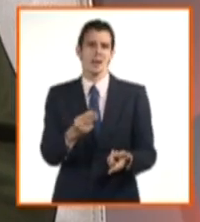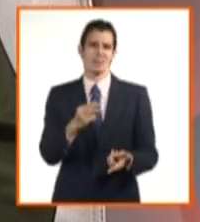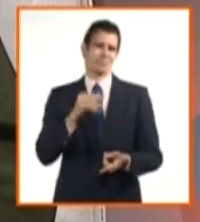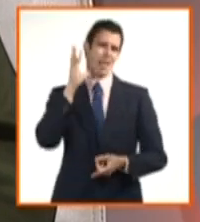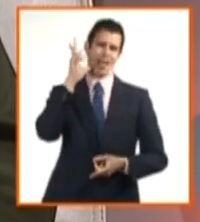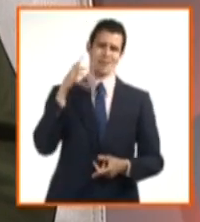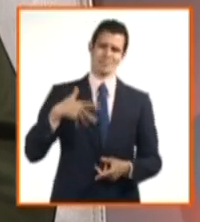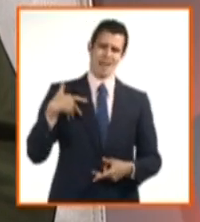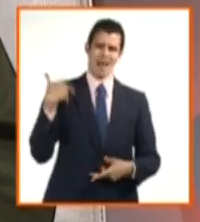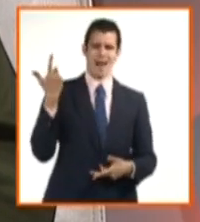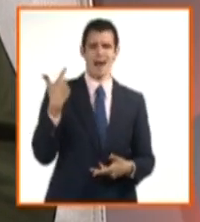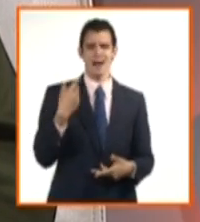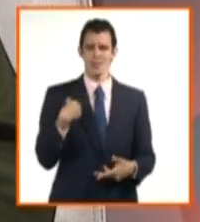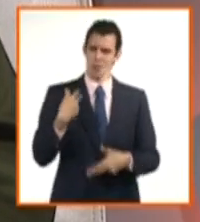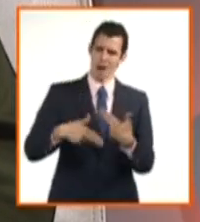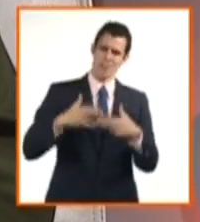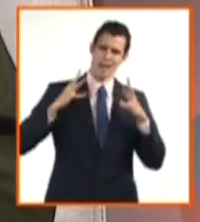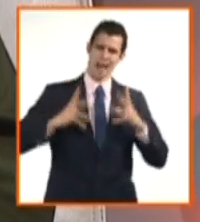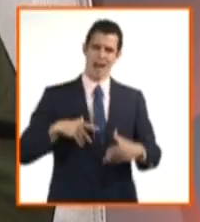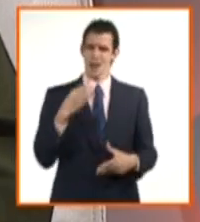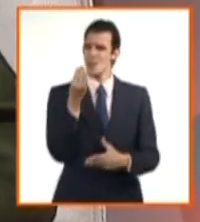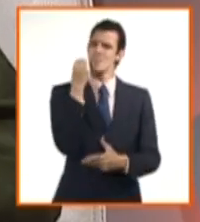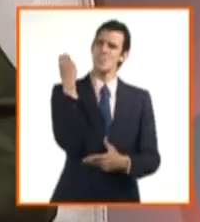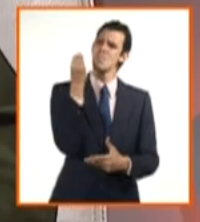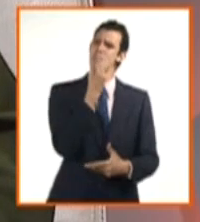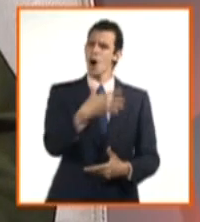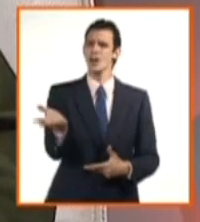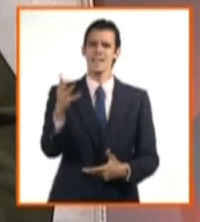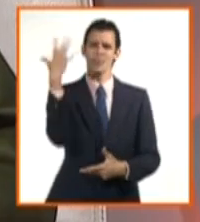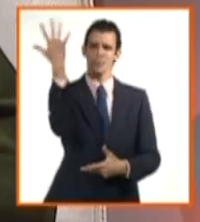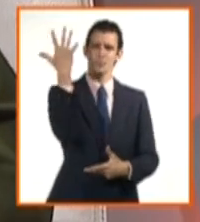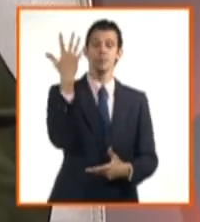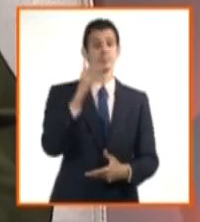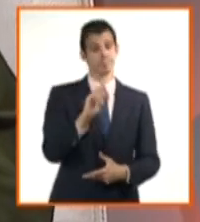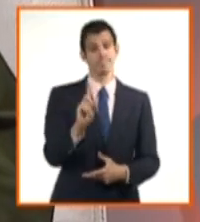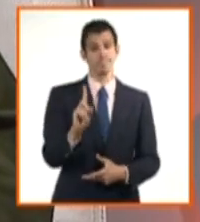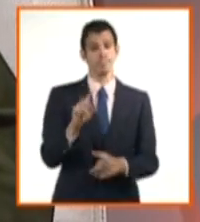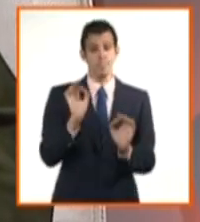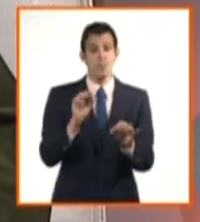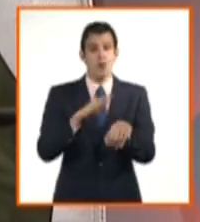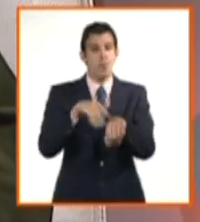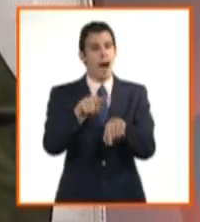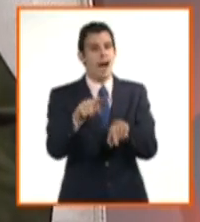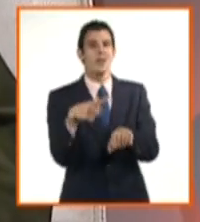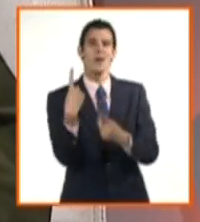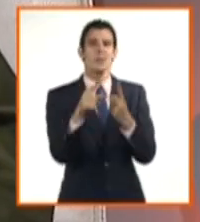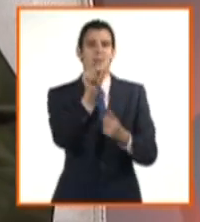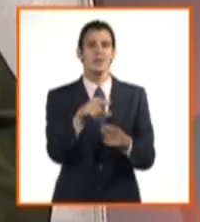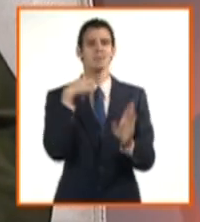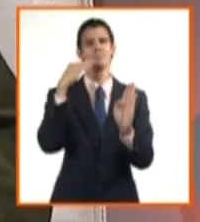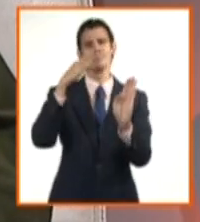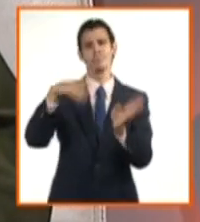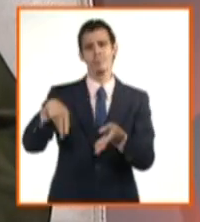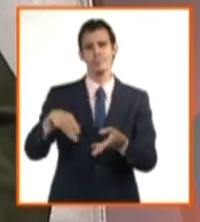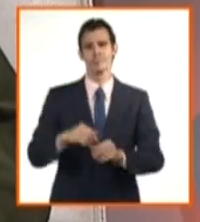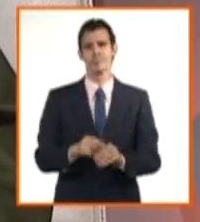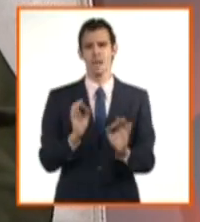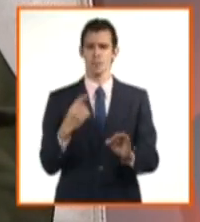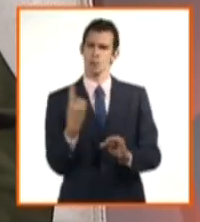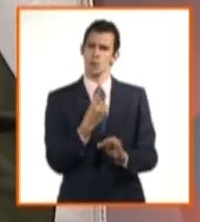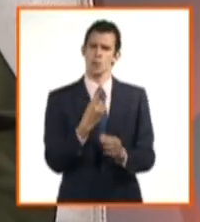conductas que se toman ante esta situación entonces ahí en esa nota informativa que ya está después está en las redes sociales en la cuenta de twitter